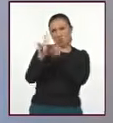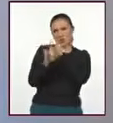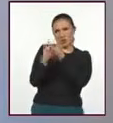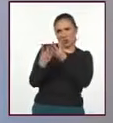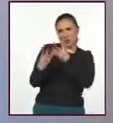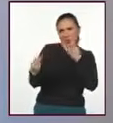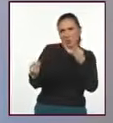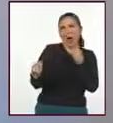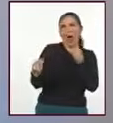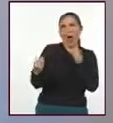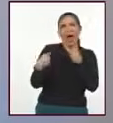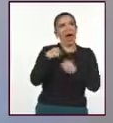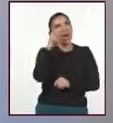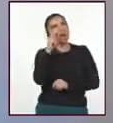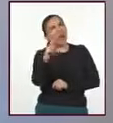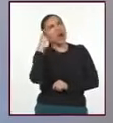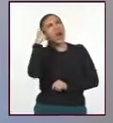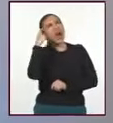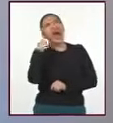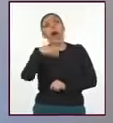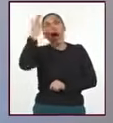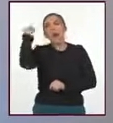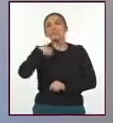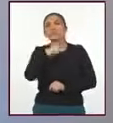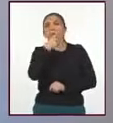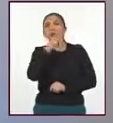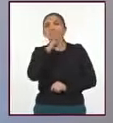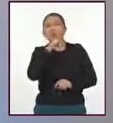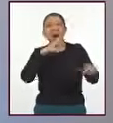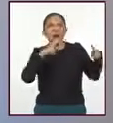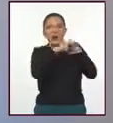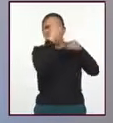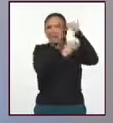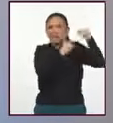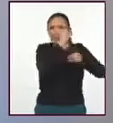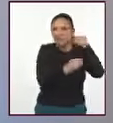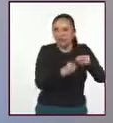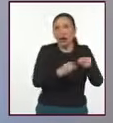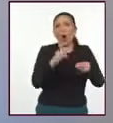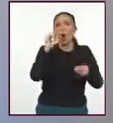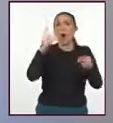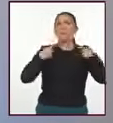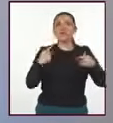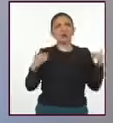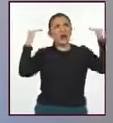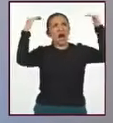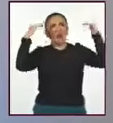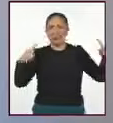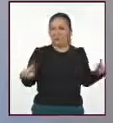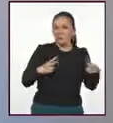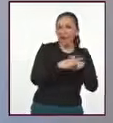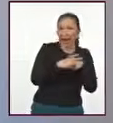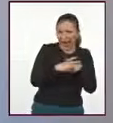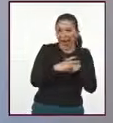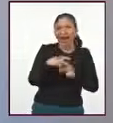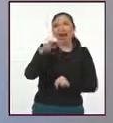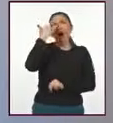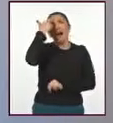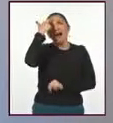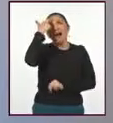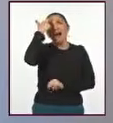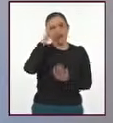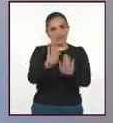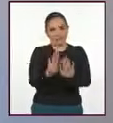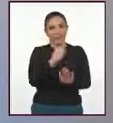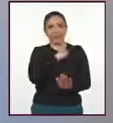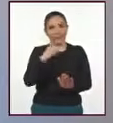padres peleando, a adultos gritándose. Entonces, dar una pauta, vamos a generar nuevamente